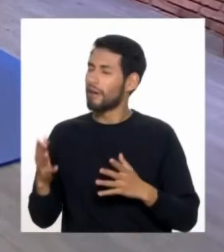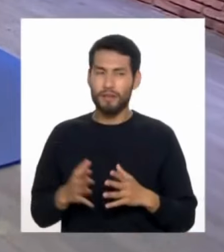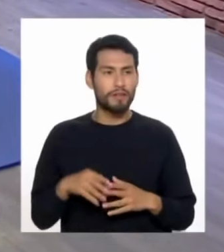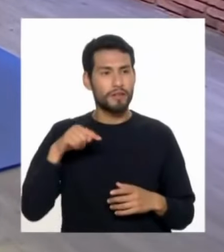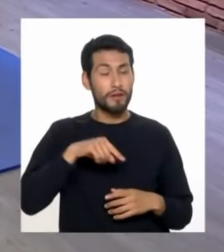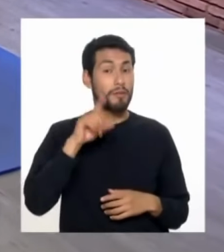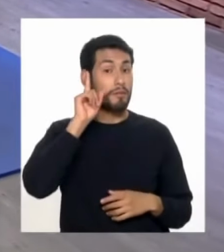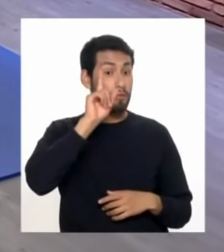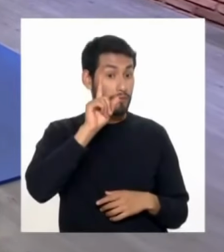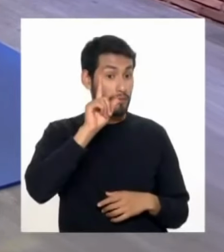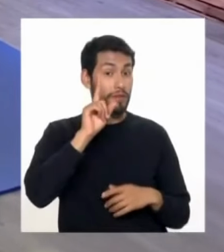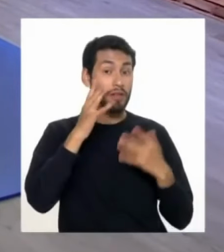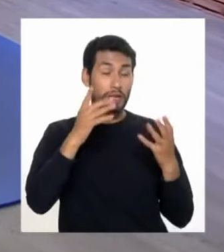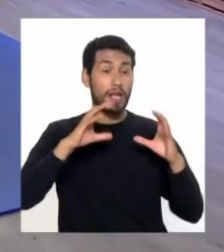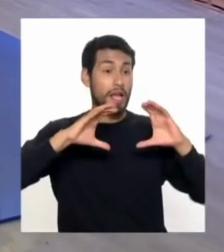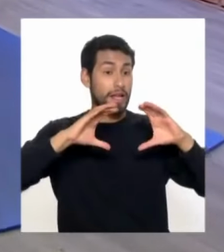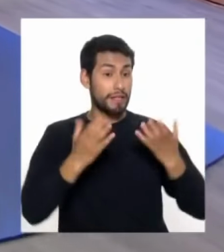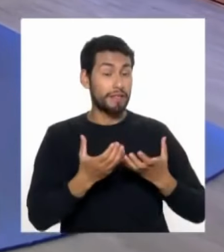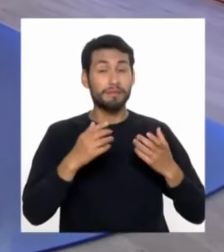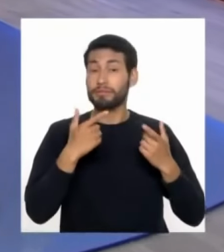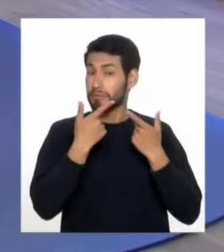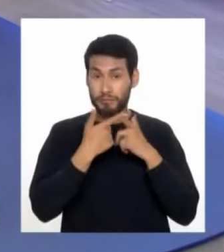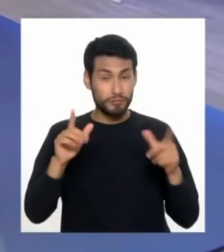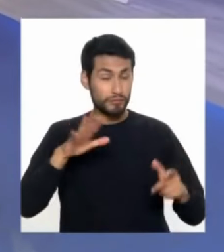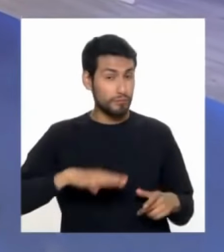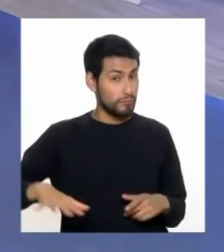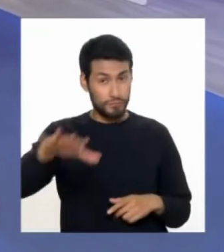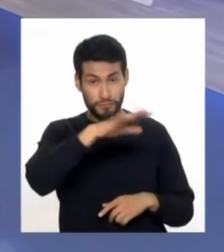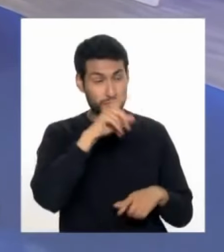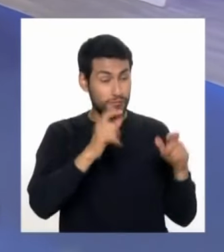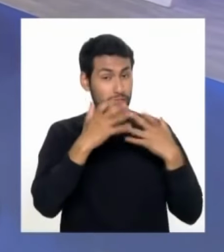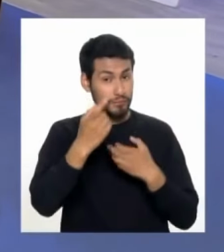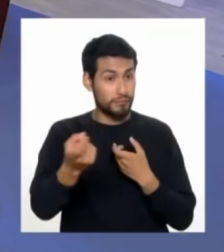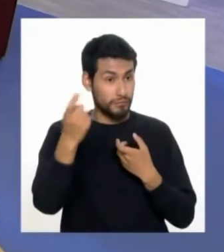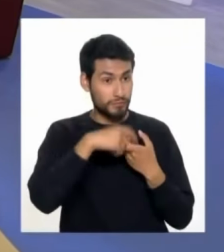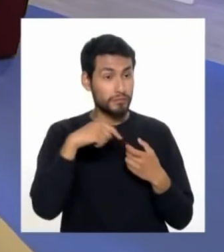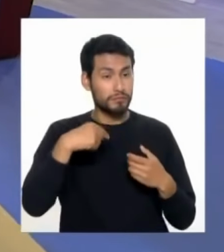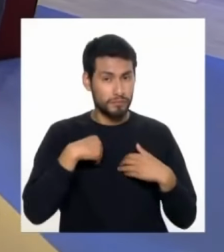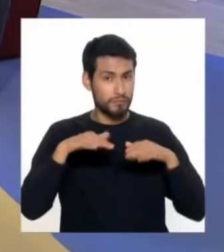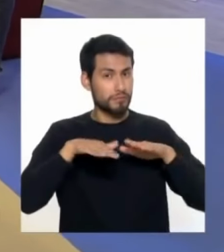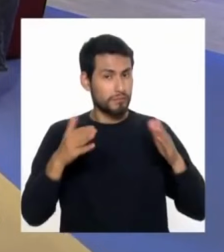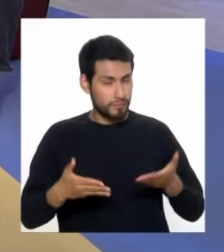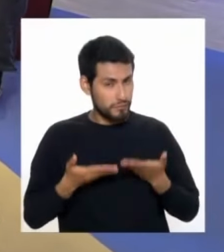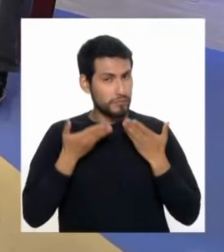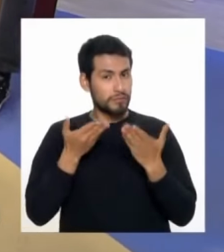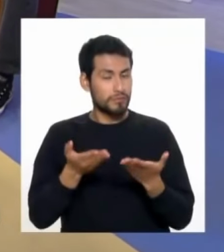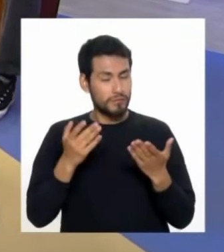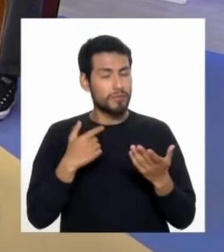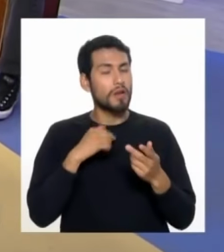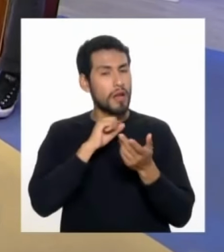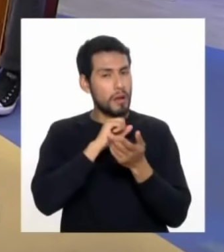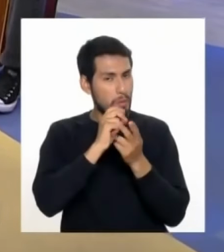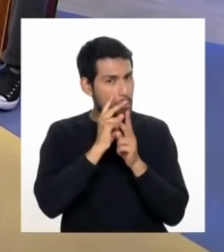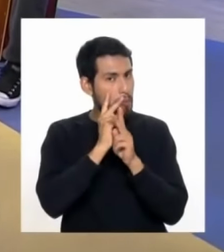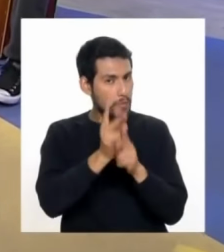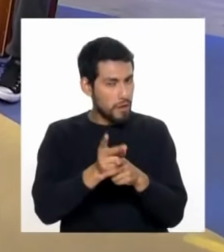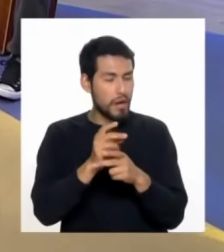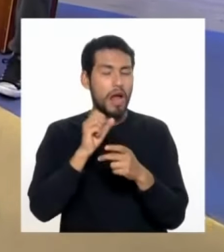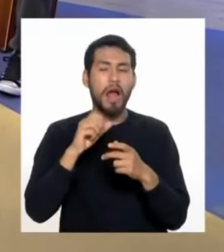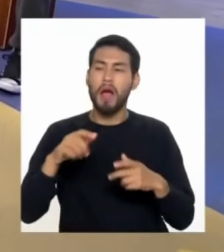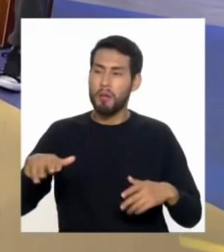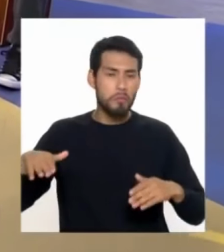Pero primero tenemos una clase abierta a todo el público, a todos los que quieran ir. Vamos a llevar cajones grandes,